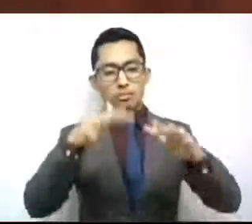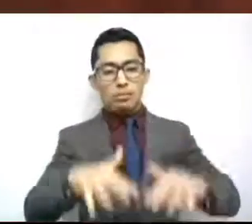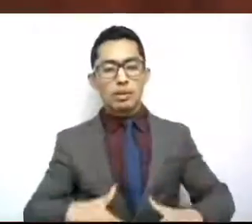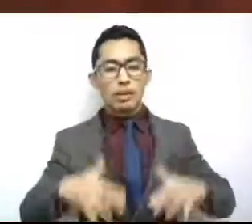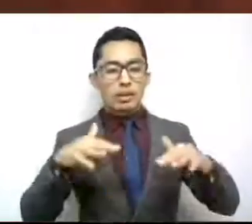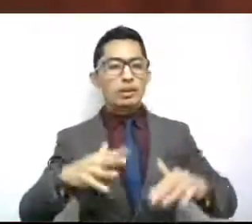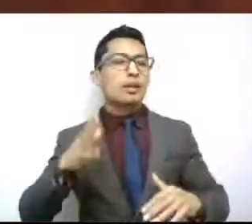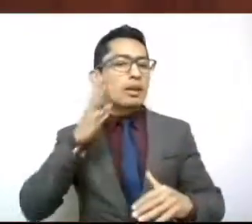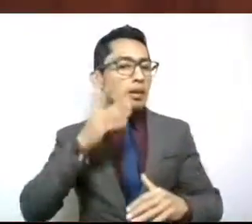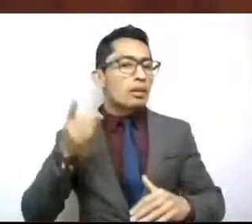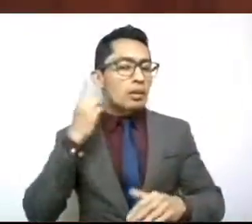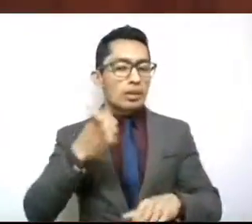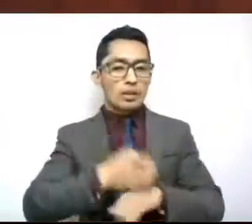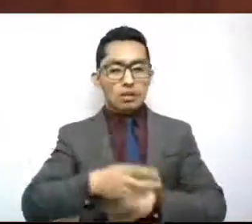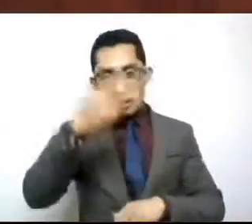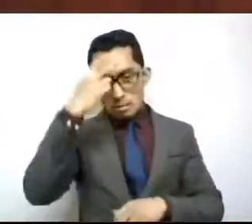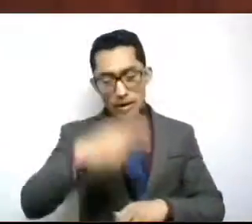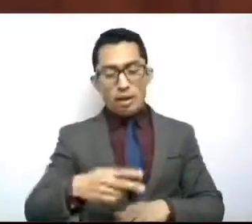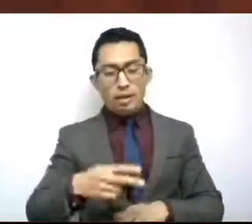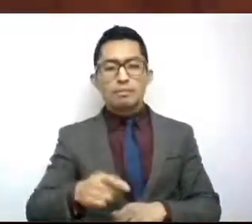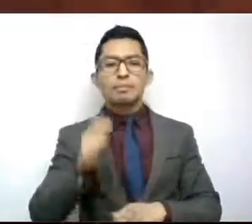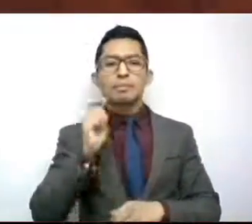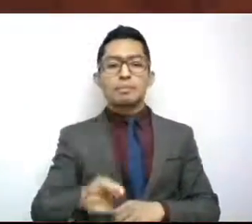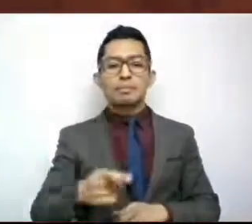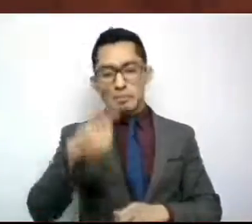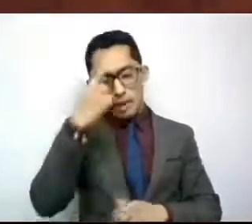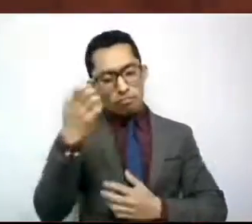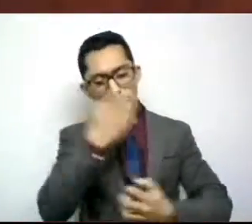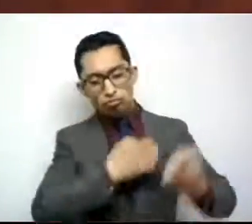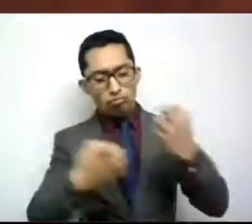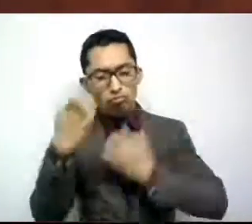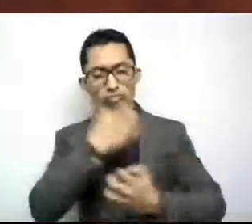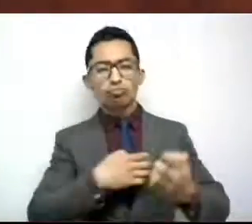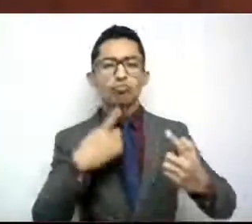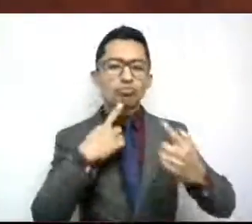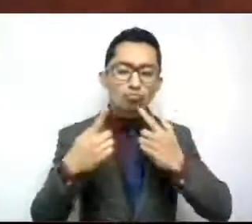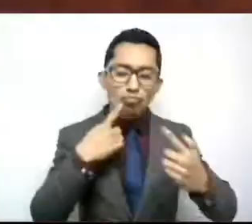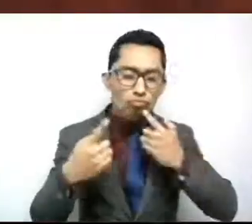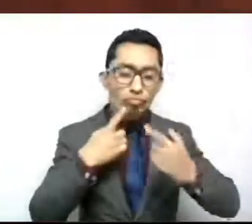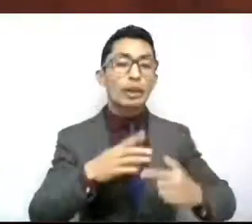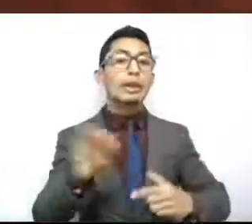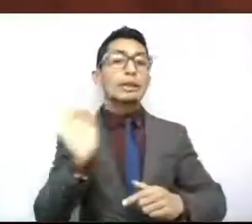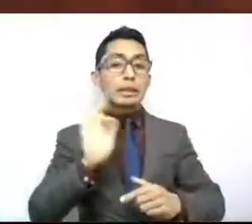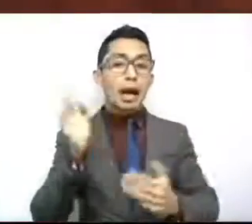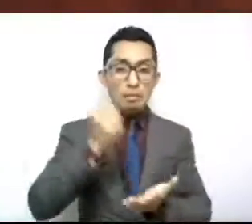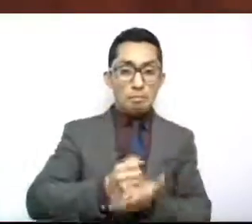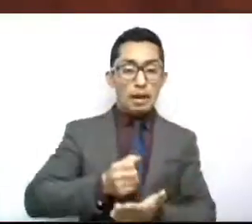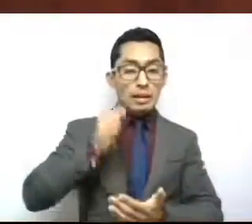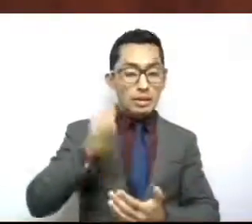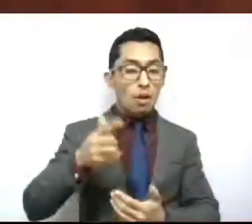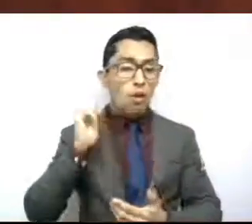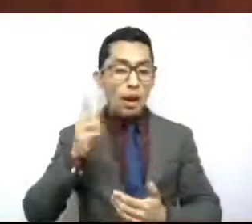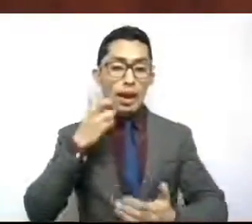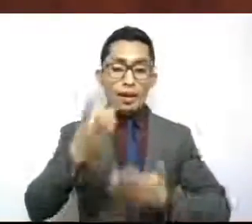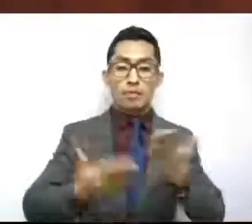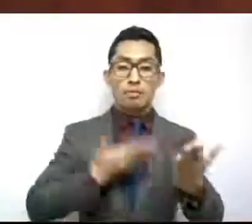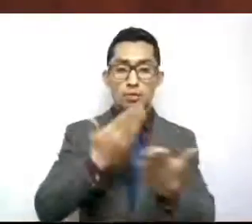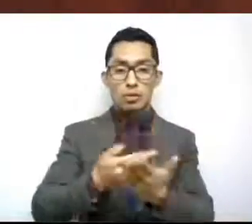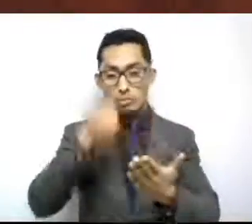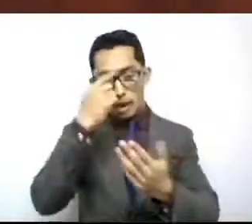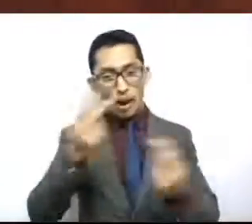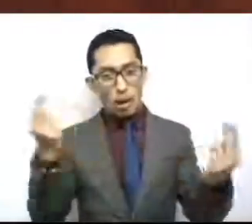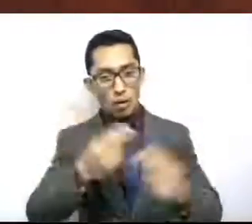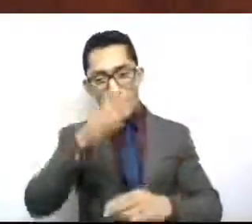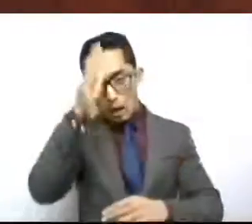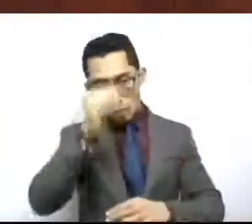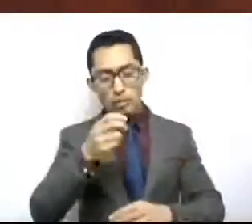Legislativo del Estado de México para su análisis, discusión y en su caso aprobación del presente punto de acuerdo.